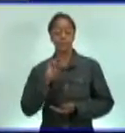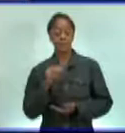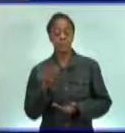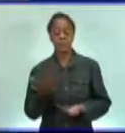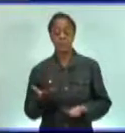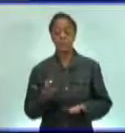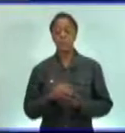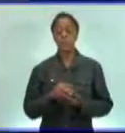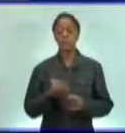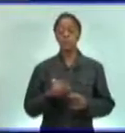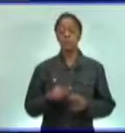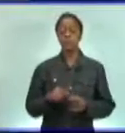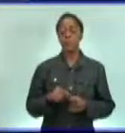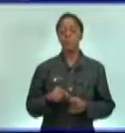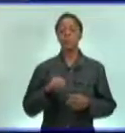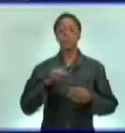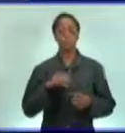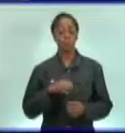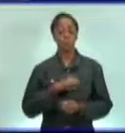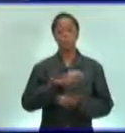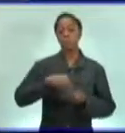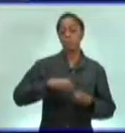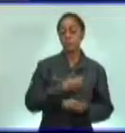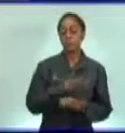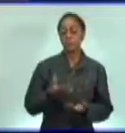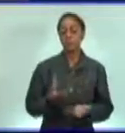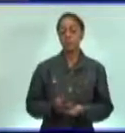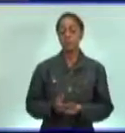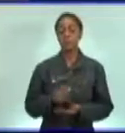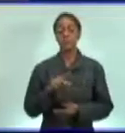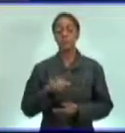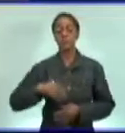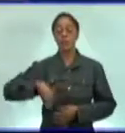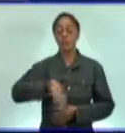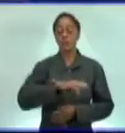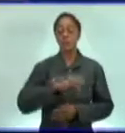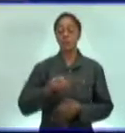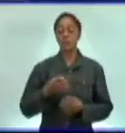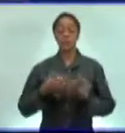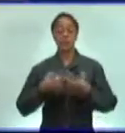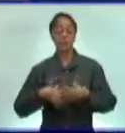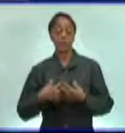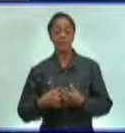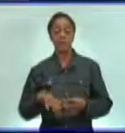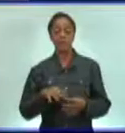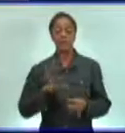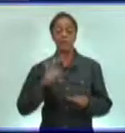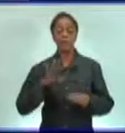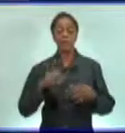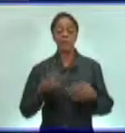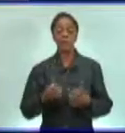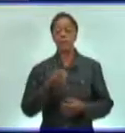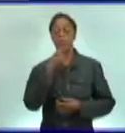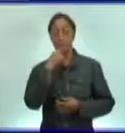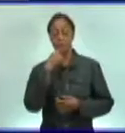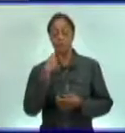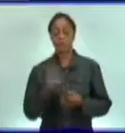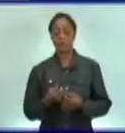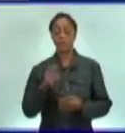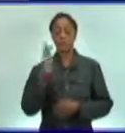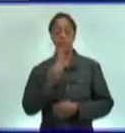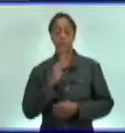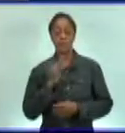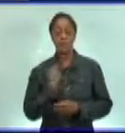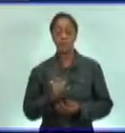caracterizado por su empleo, su amplio uso en todas las industrias como la farmacéutica, la